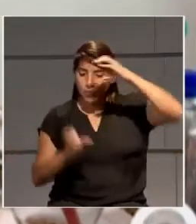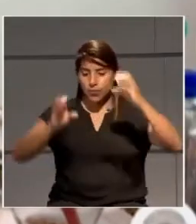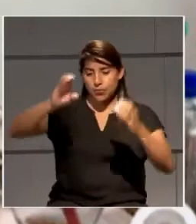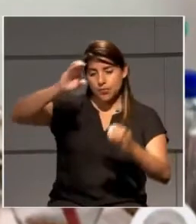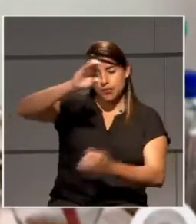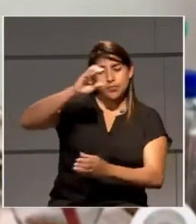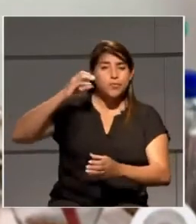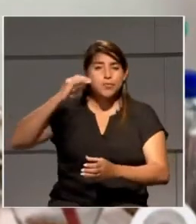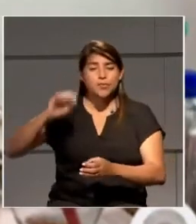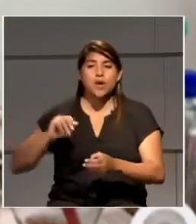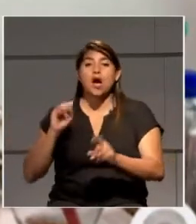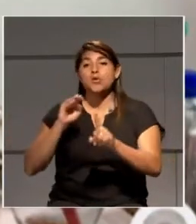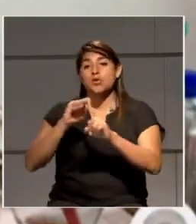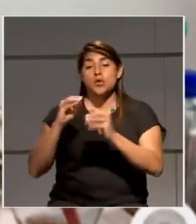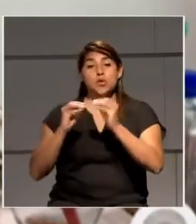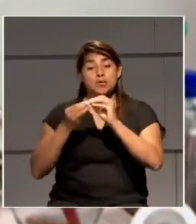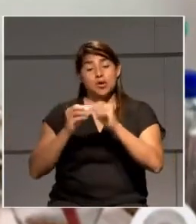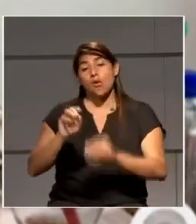teléfono al